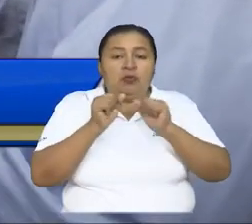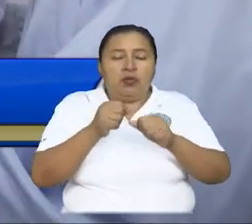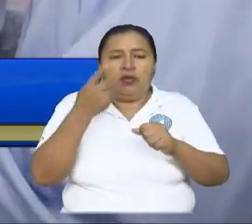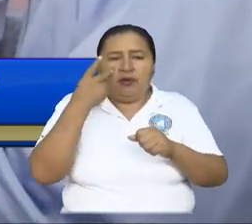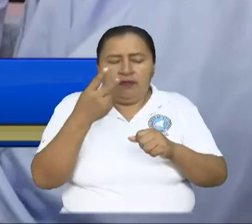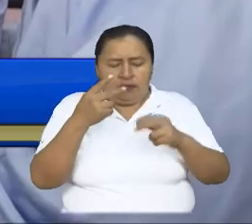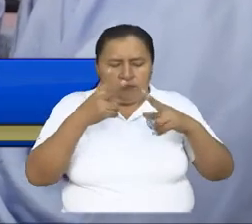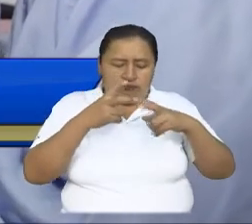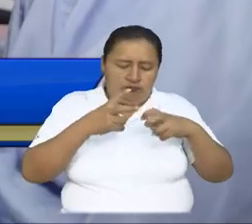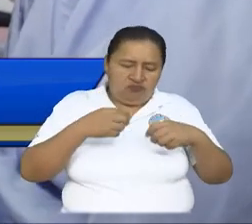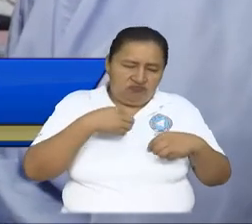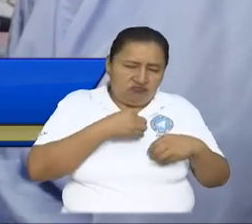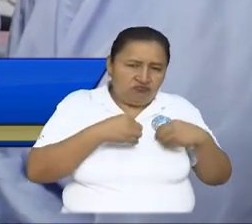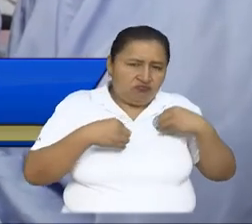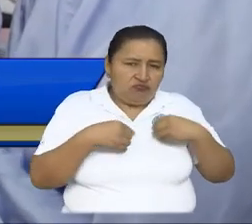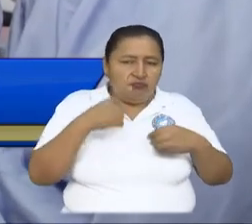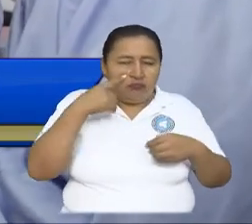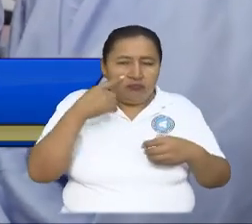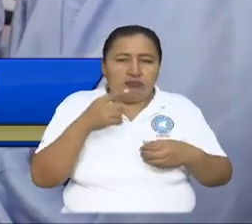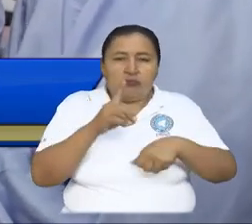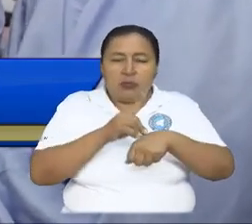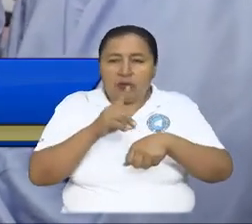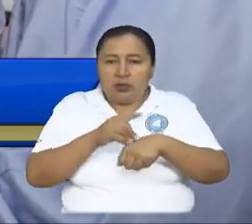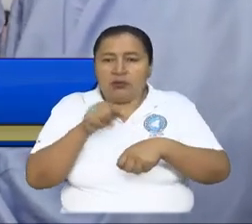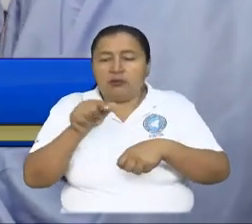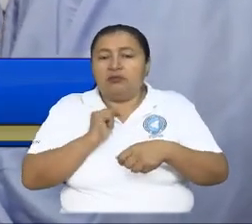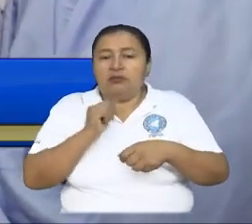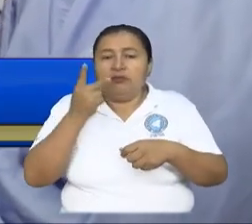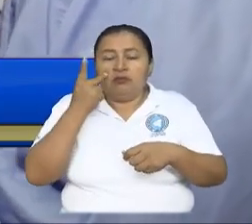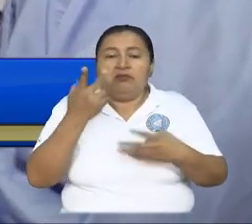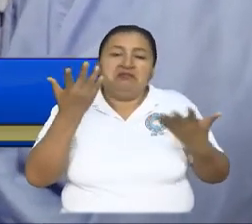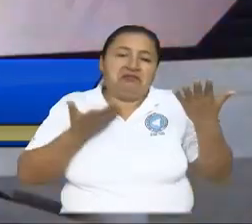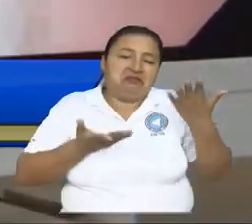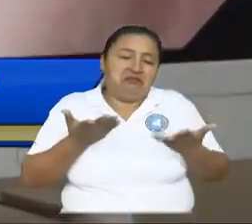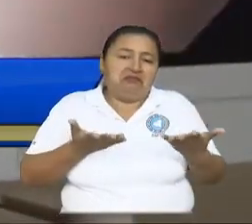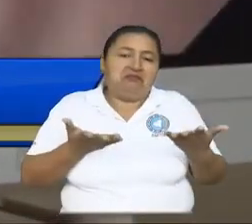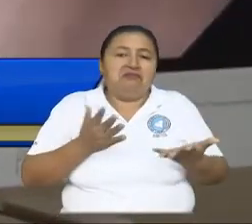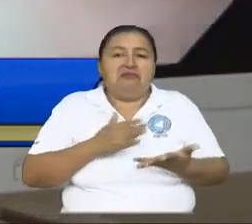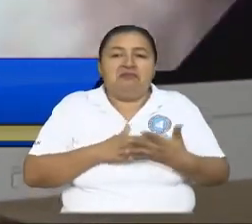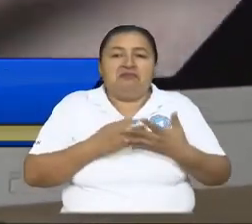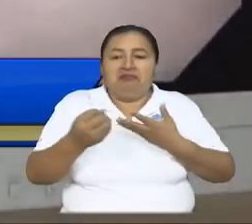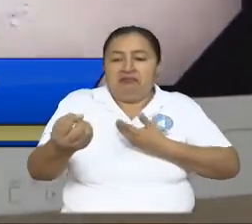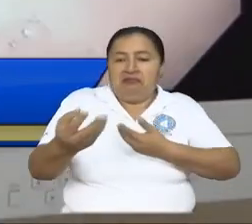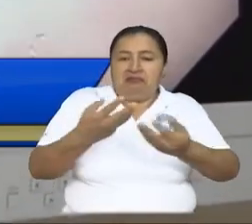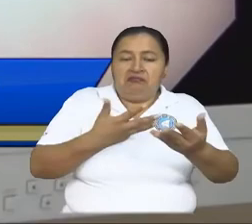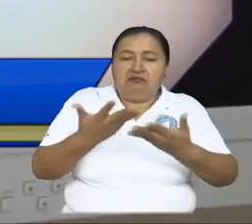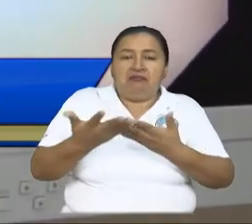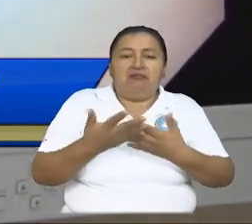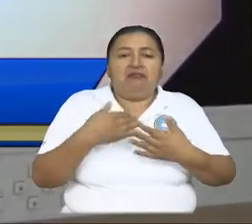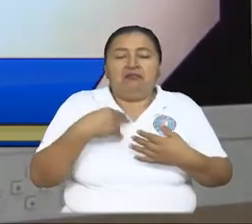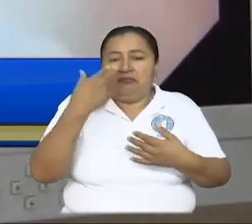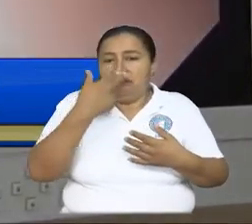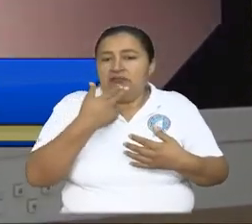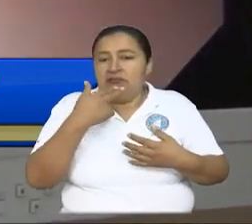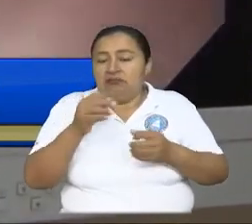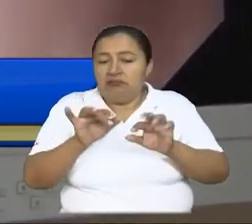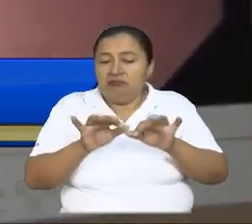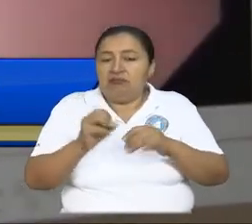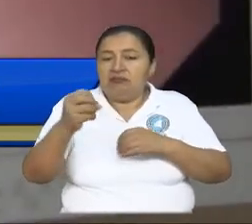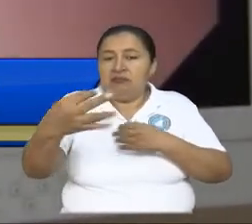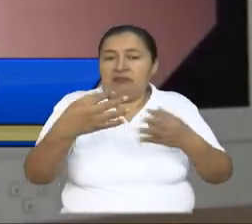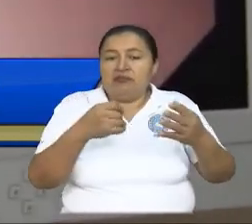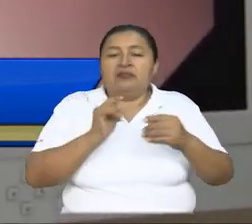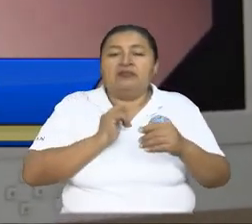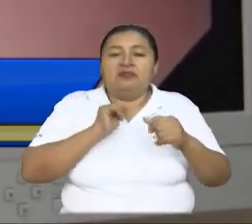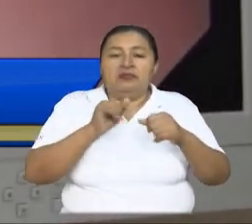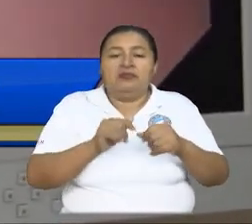diagnóstico teleconsulta también puede haber digamos consulta de una acción